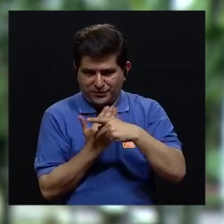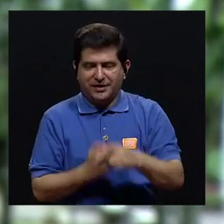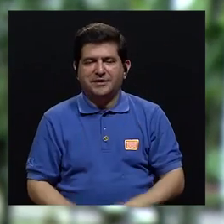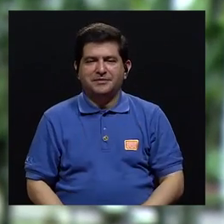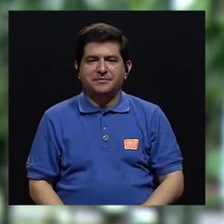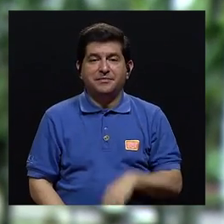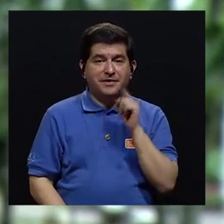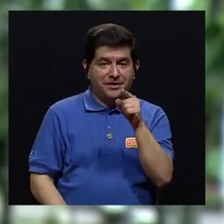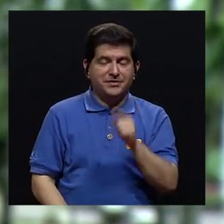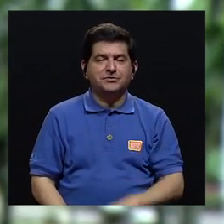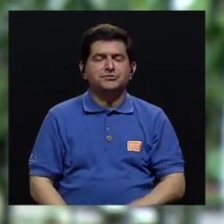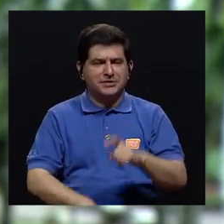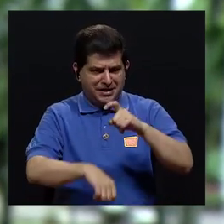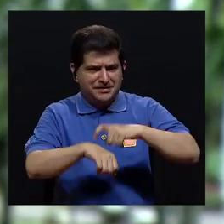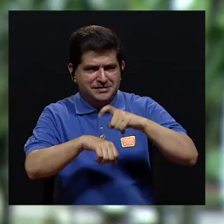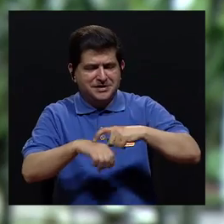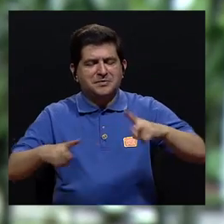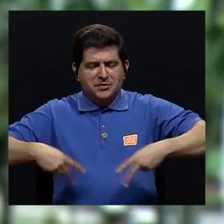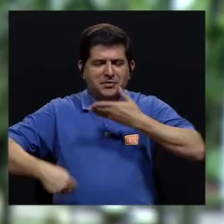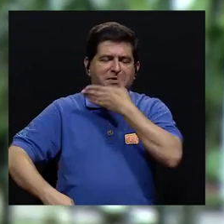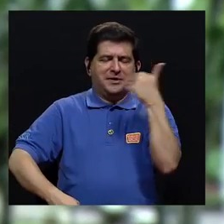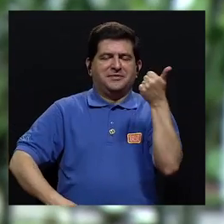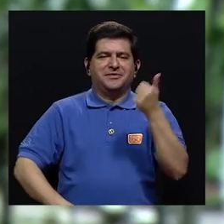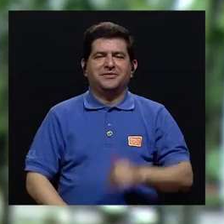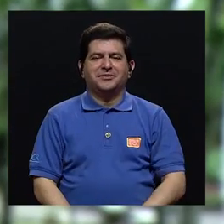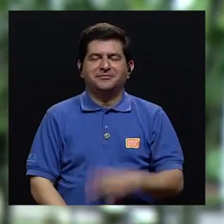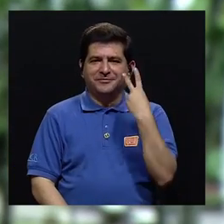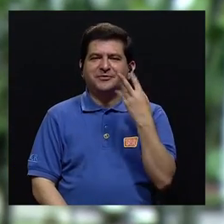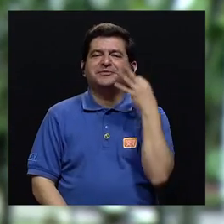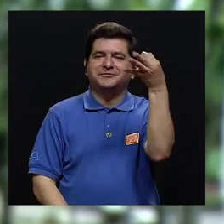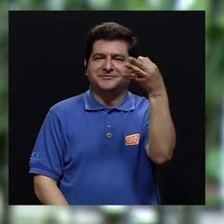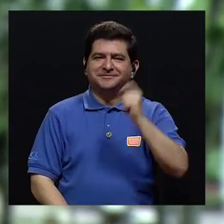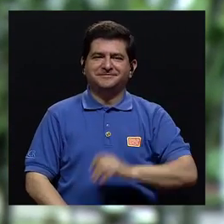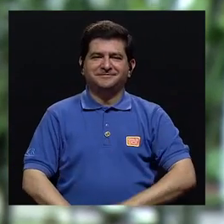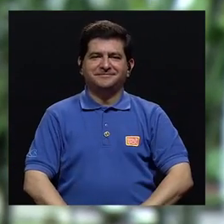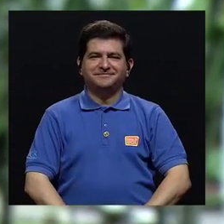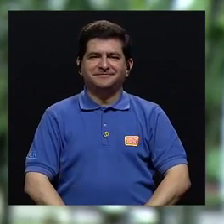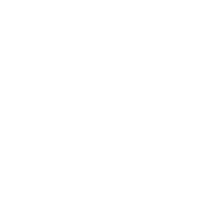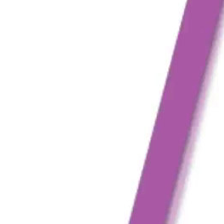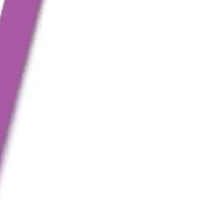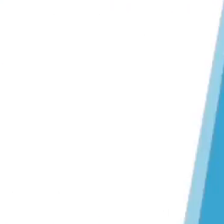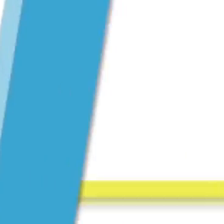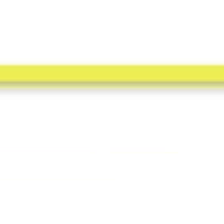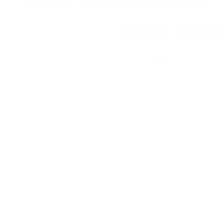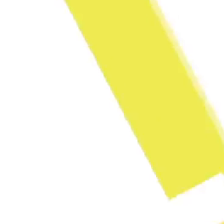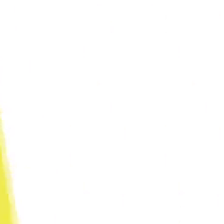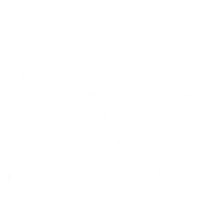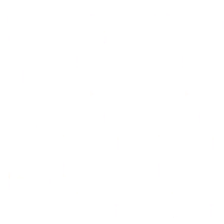acompañen en el próximo capítulo y a que saquen su tiempo para vivir mejor. Hasta pronto.